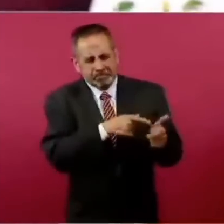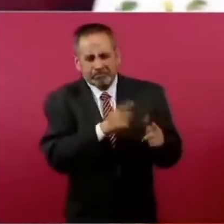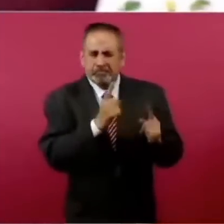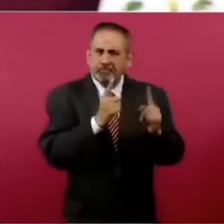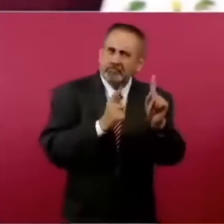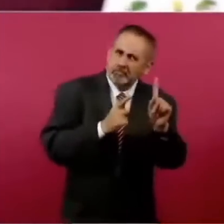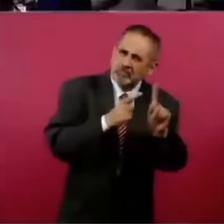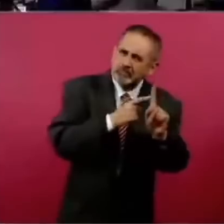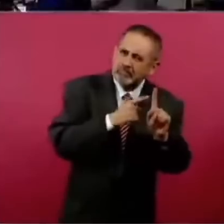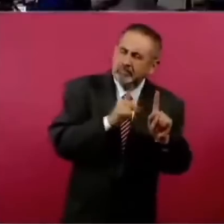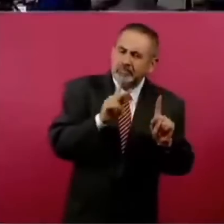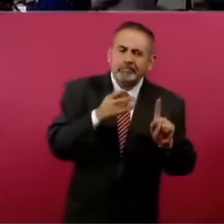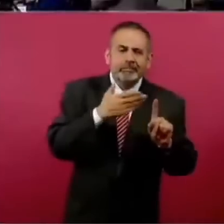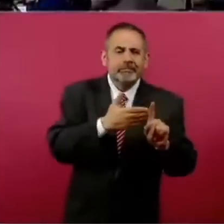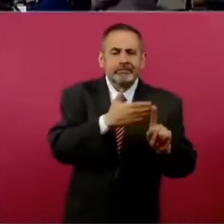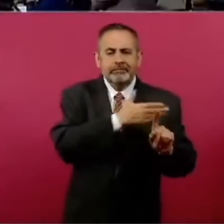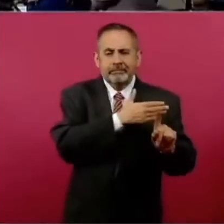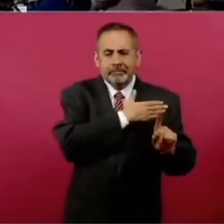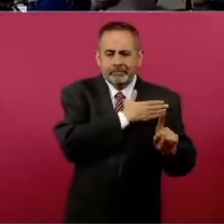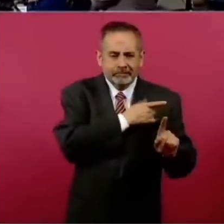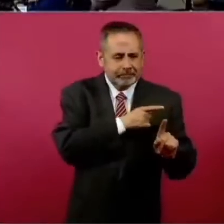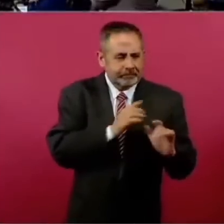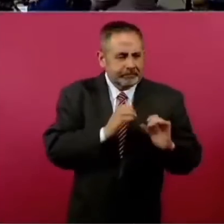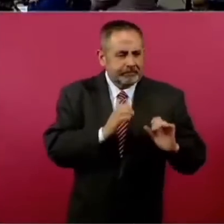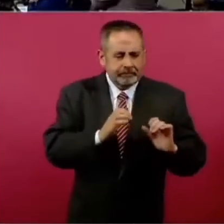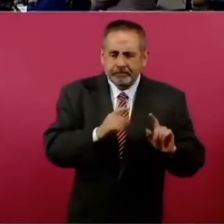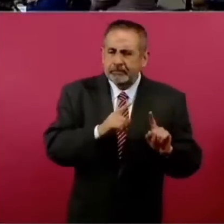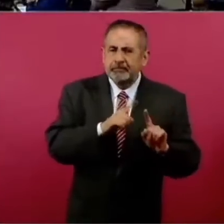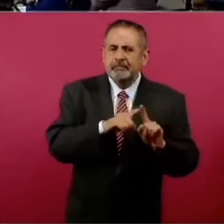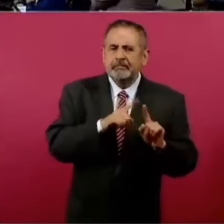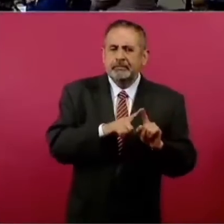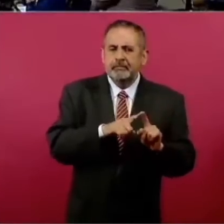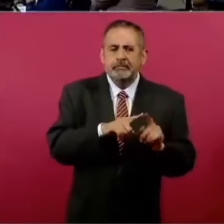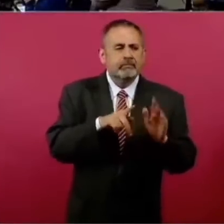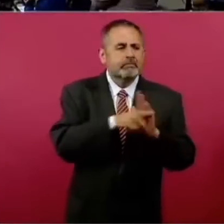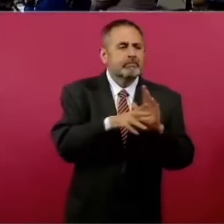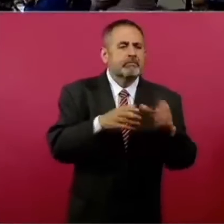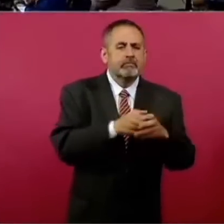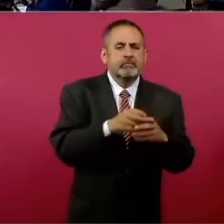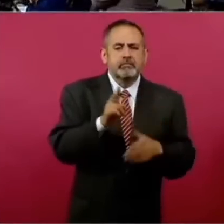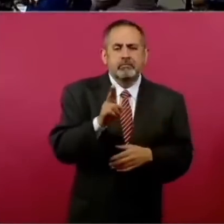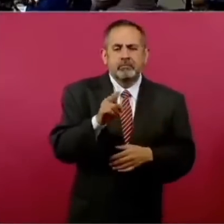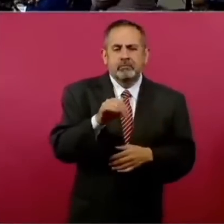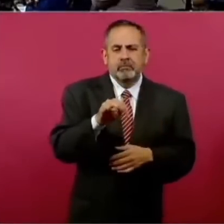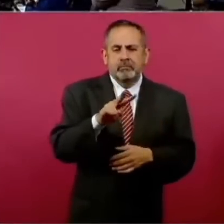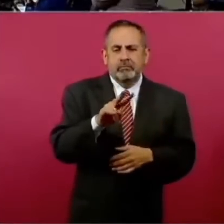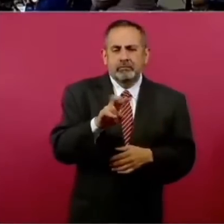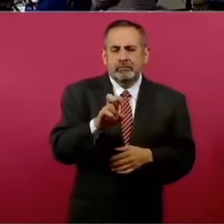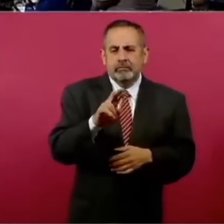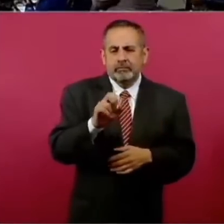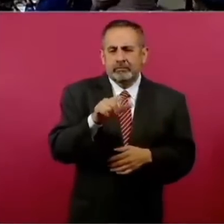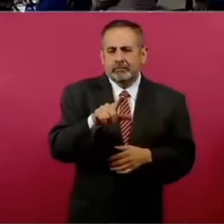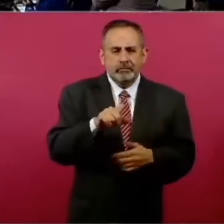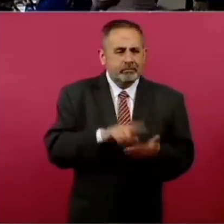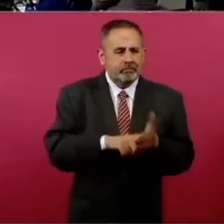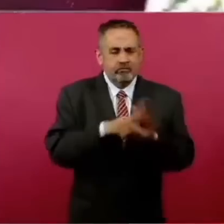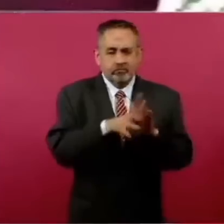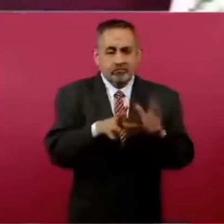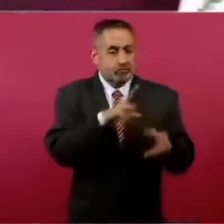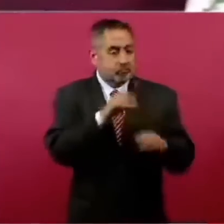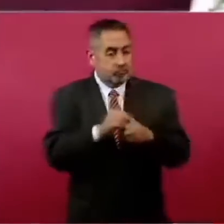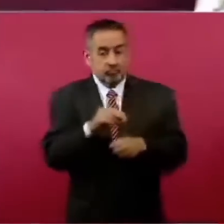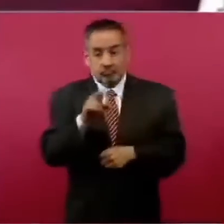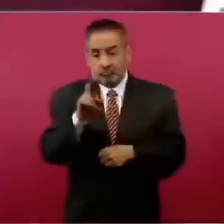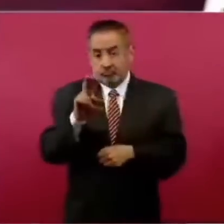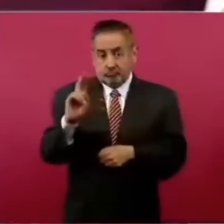pero antes cuidaban más eso, los del Universal, un periódico